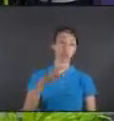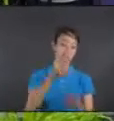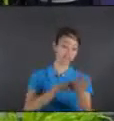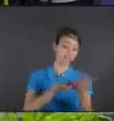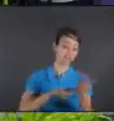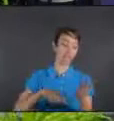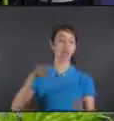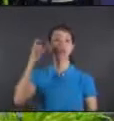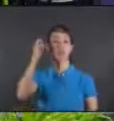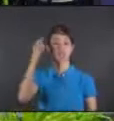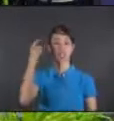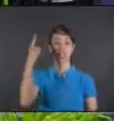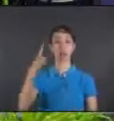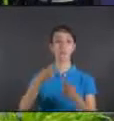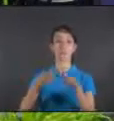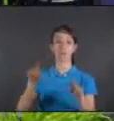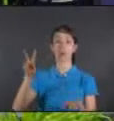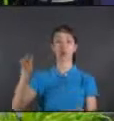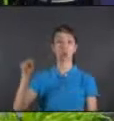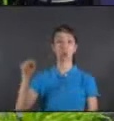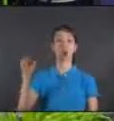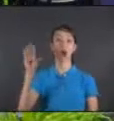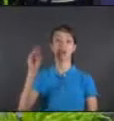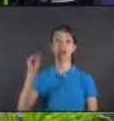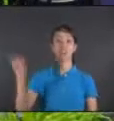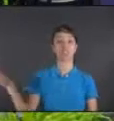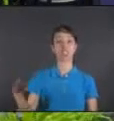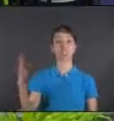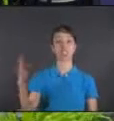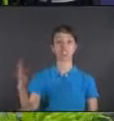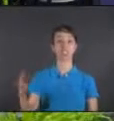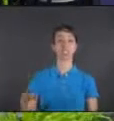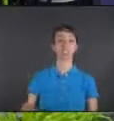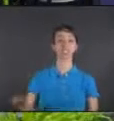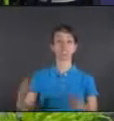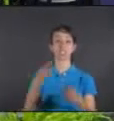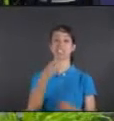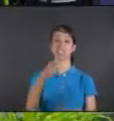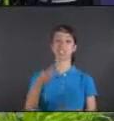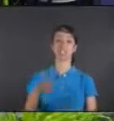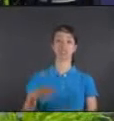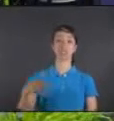a viejo, hermano, como que es mentira del diablo.